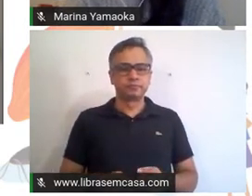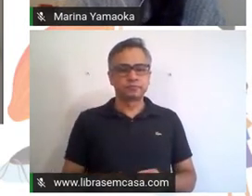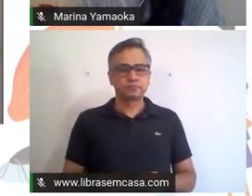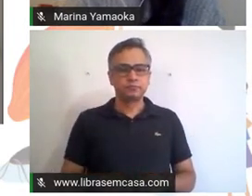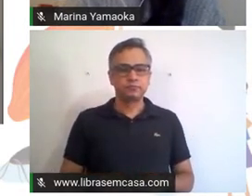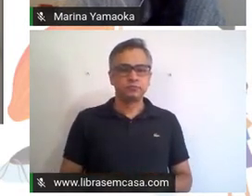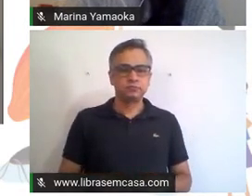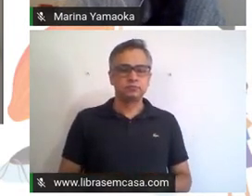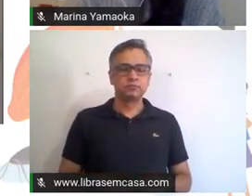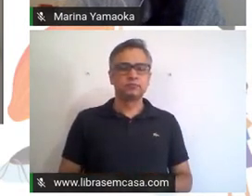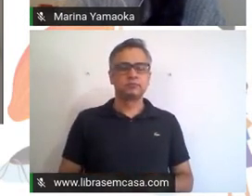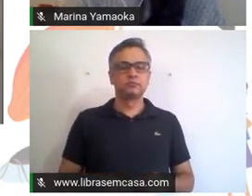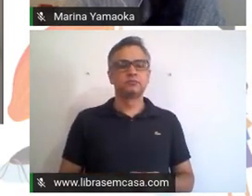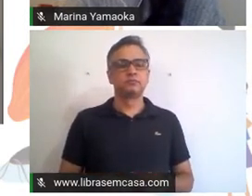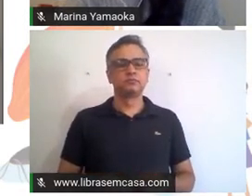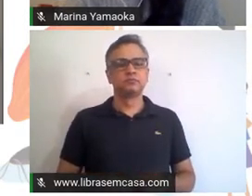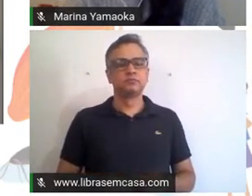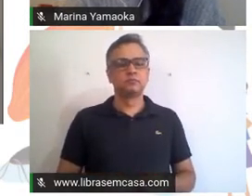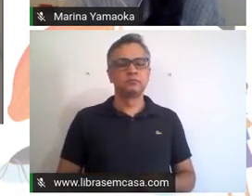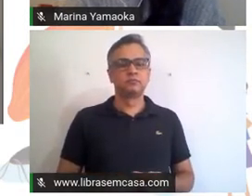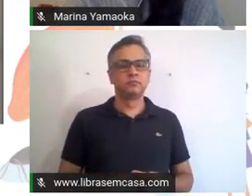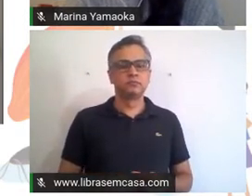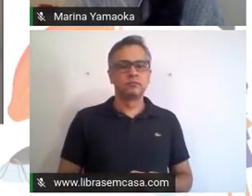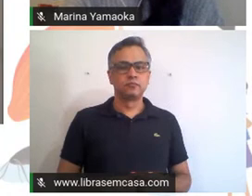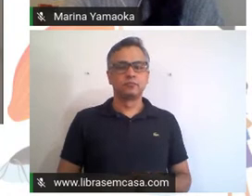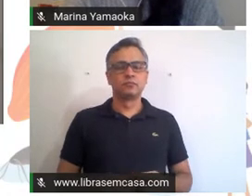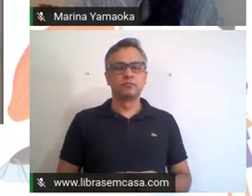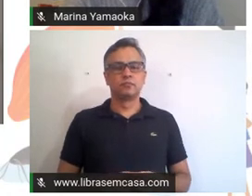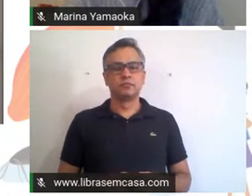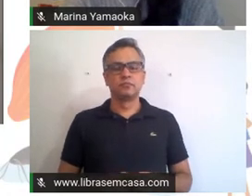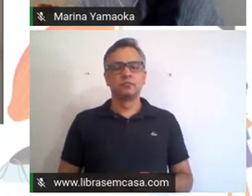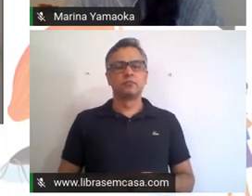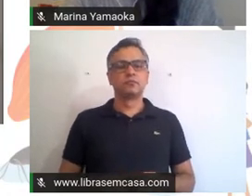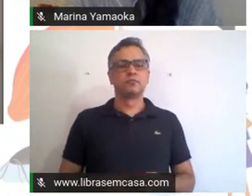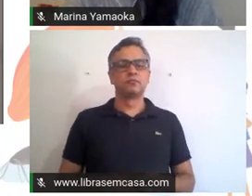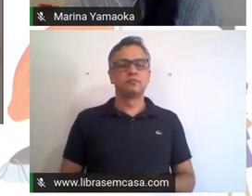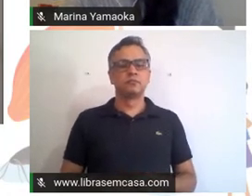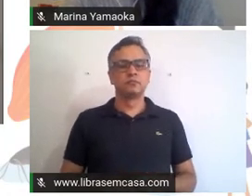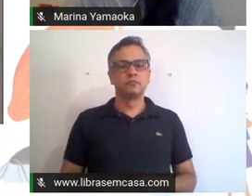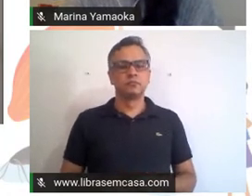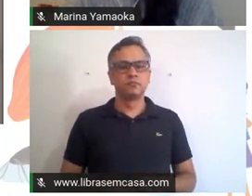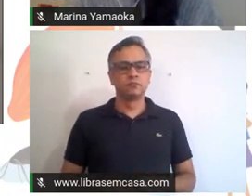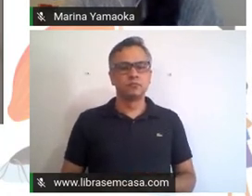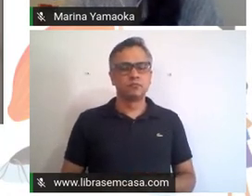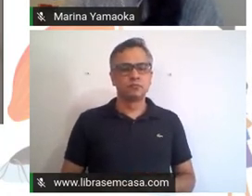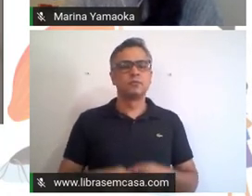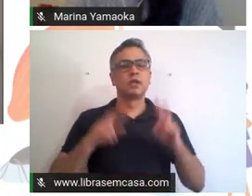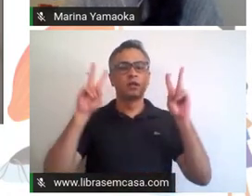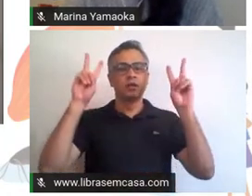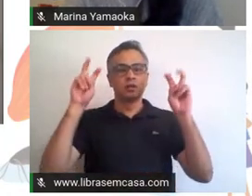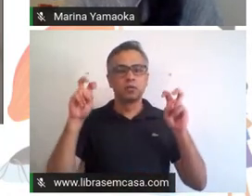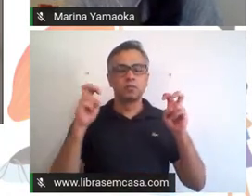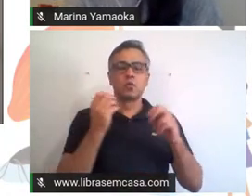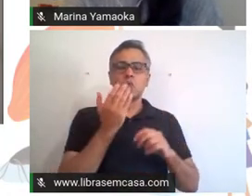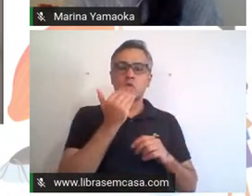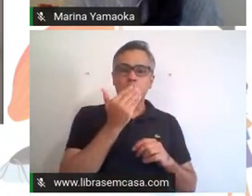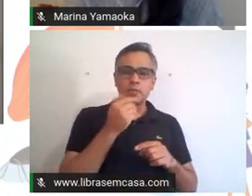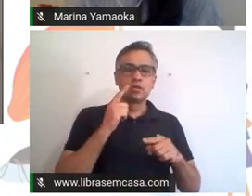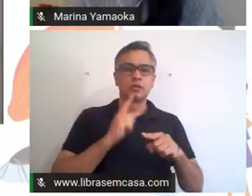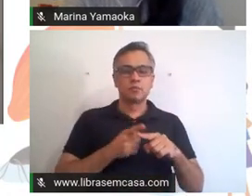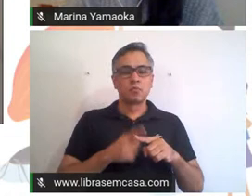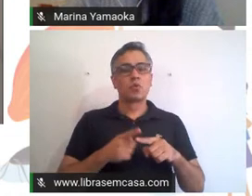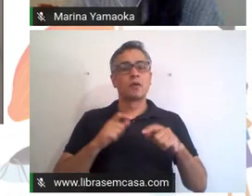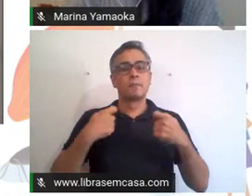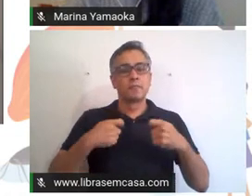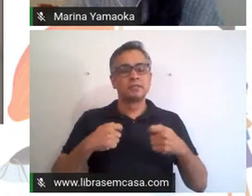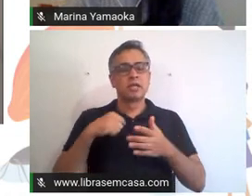y que no saben bien cómo salir. Creo que esta búsqueda de la comida como causa, es una revolución